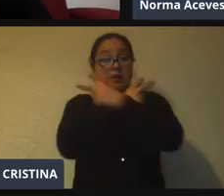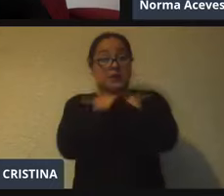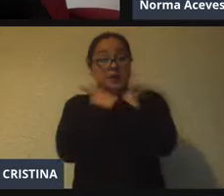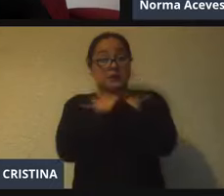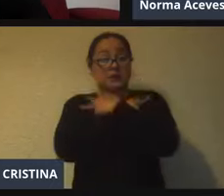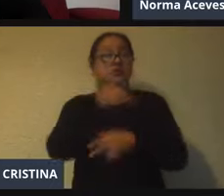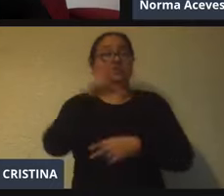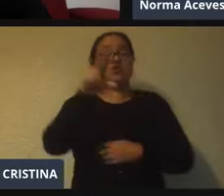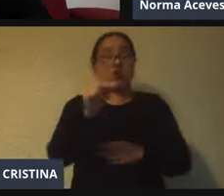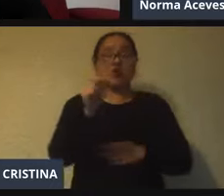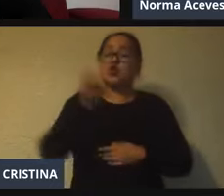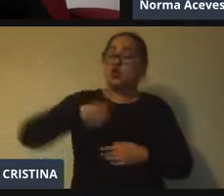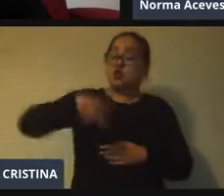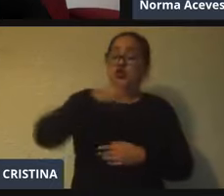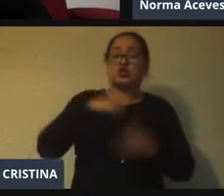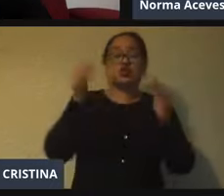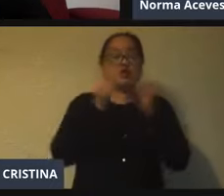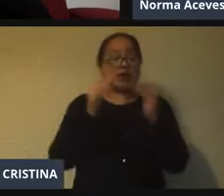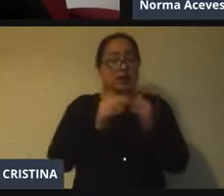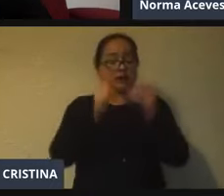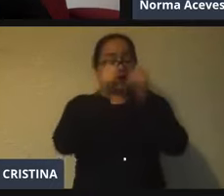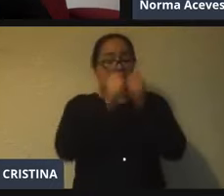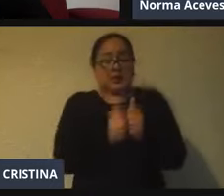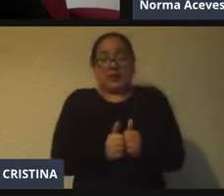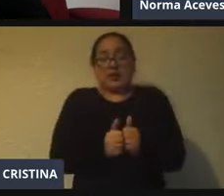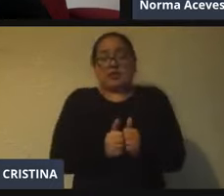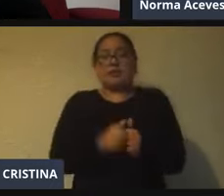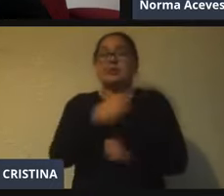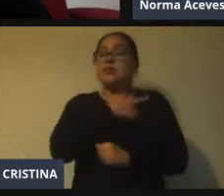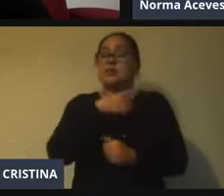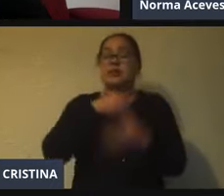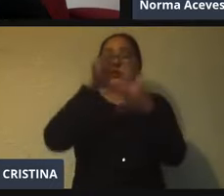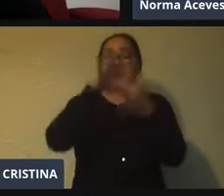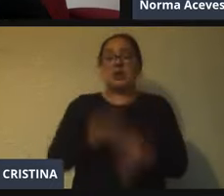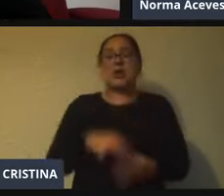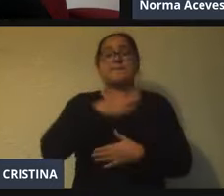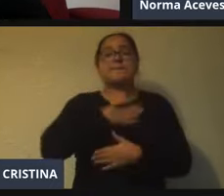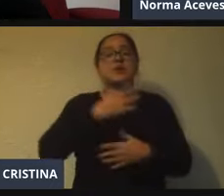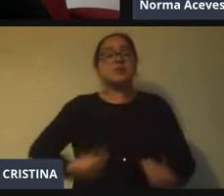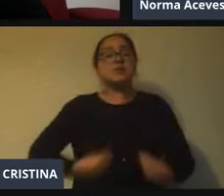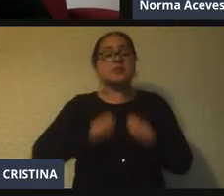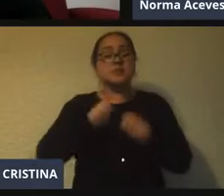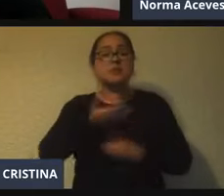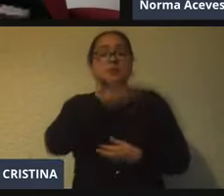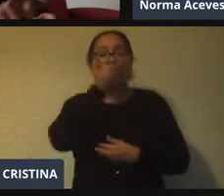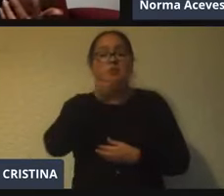casa tratando de seguir nuestra rutina lo más apegadas a la realidad posible.